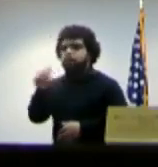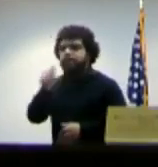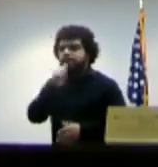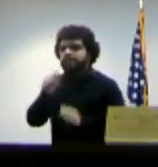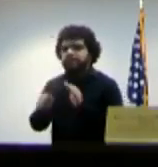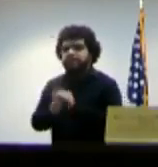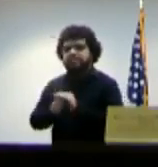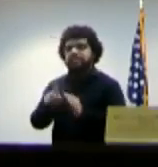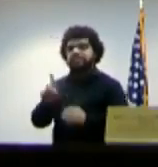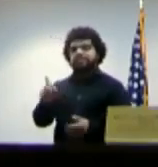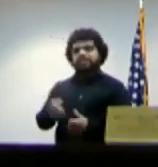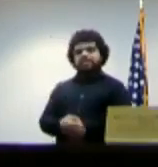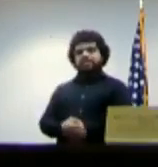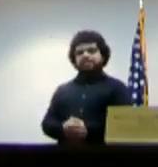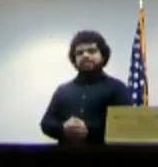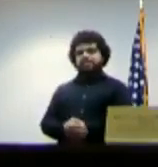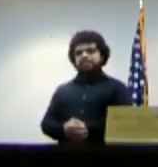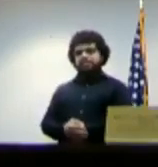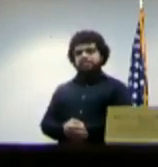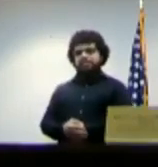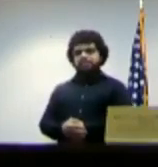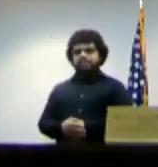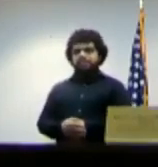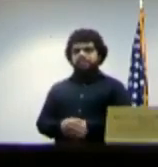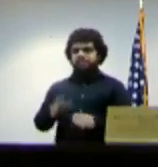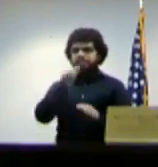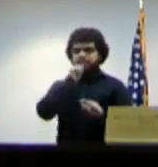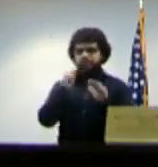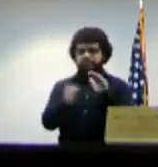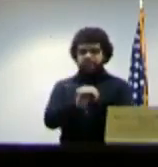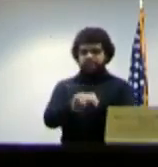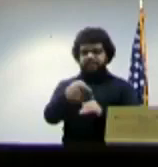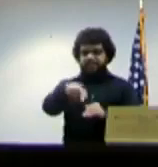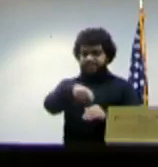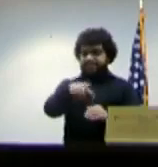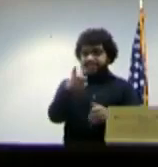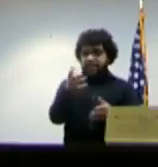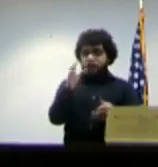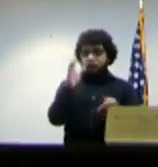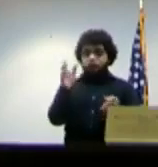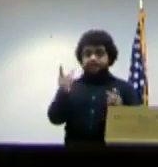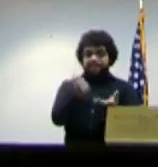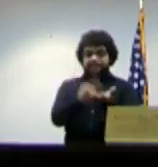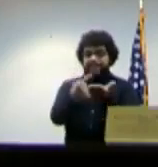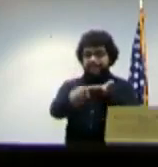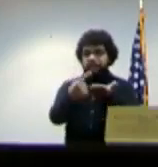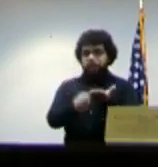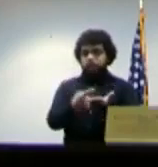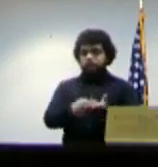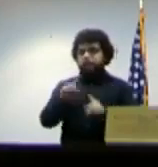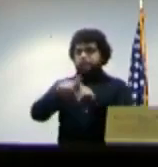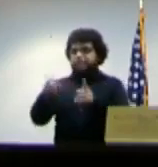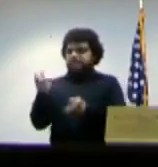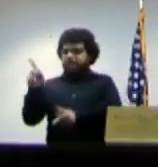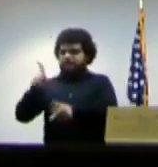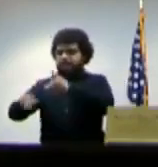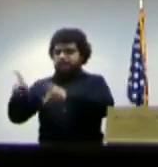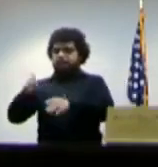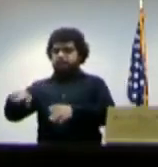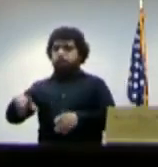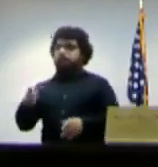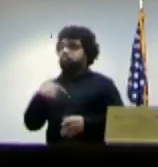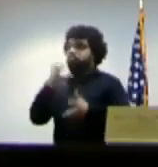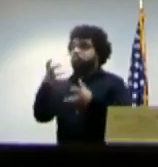Eso no la es confidencial. Parte que es confidencial es el contenido del proceso. Y voy a ir al tribunal, si no me dicen, voy a ir al tribunal para que se lo ordenen, decirnos quiénes son los